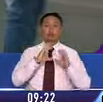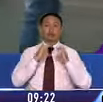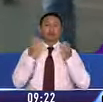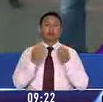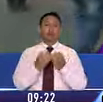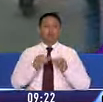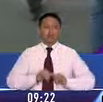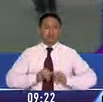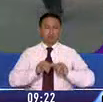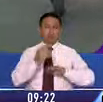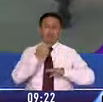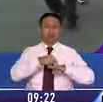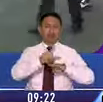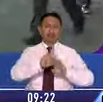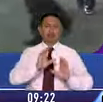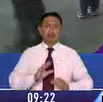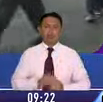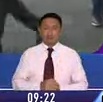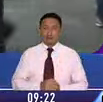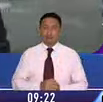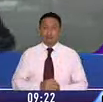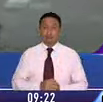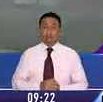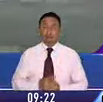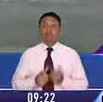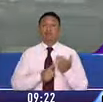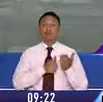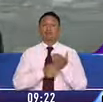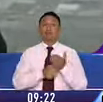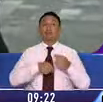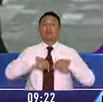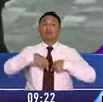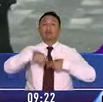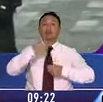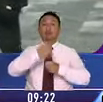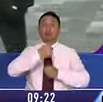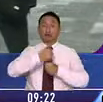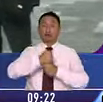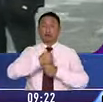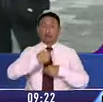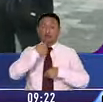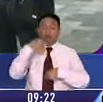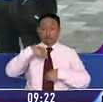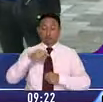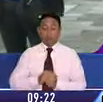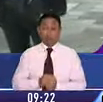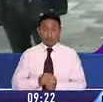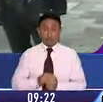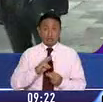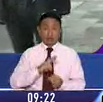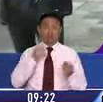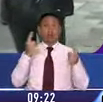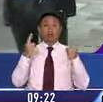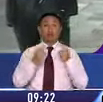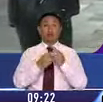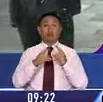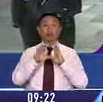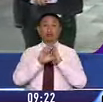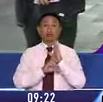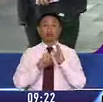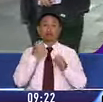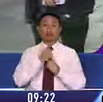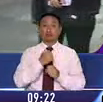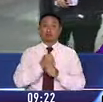se mantienen con total normalidad. Mientras tanto, el ministro de Trabajo, Patricio Donoso, indicó que se vienen reformas laborales. Hay